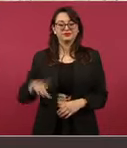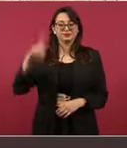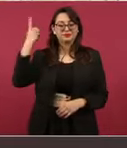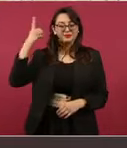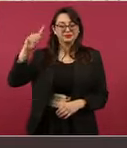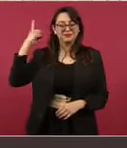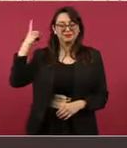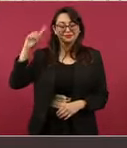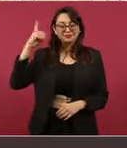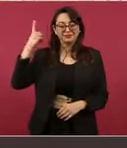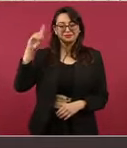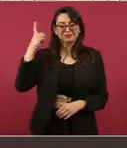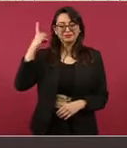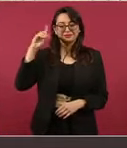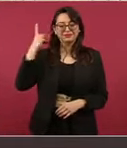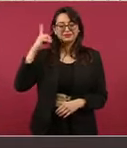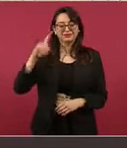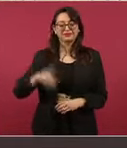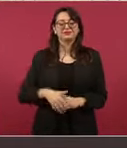Durango,